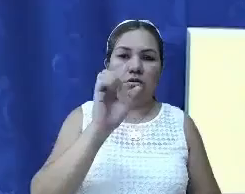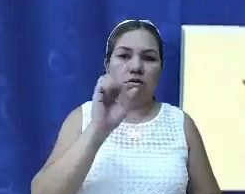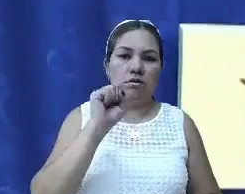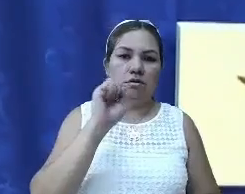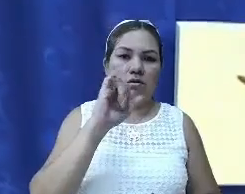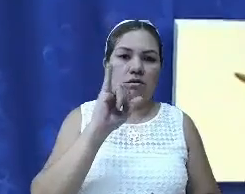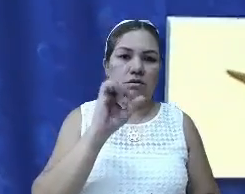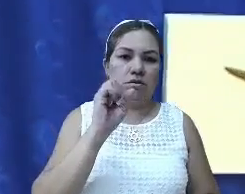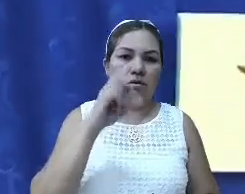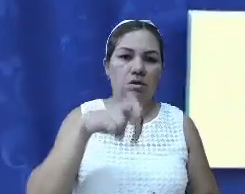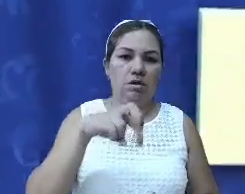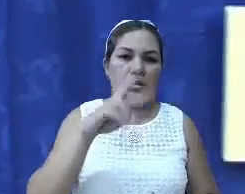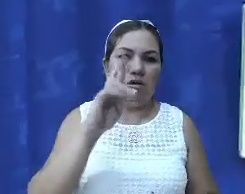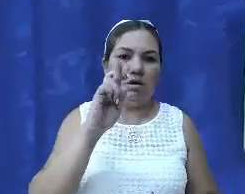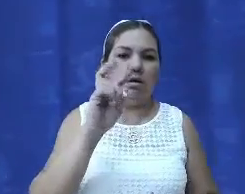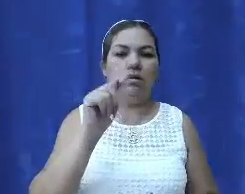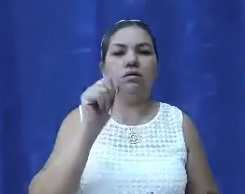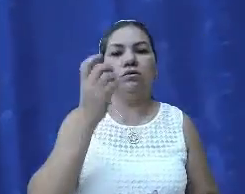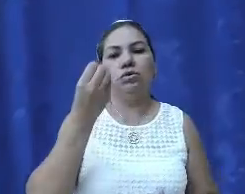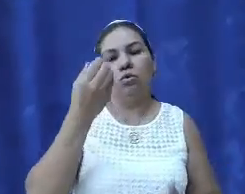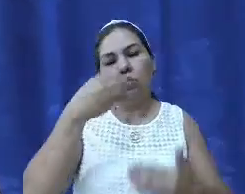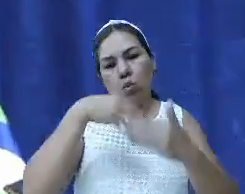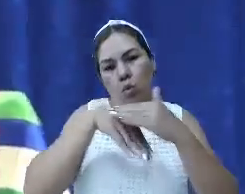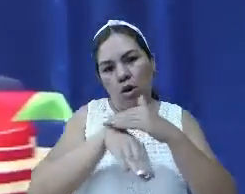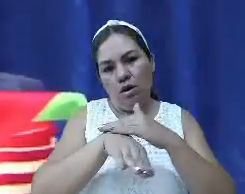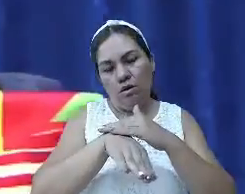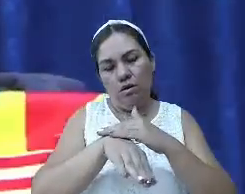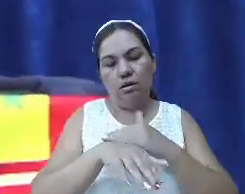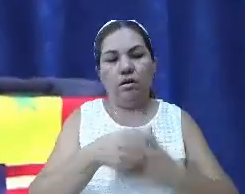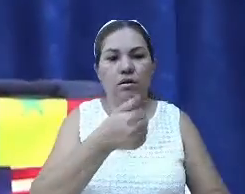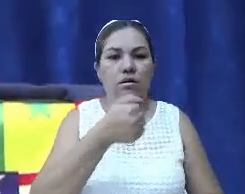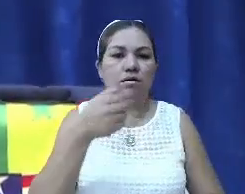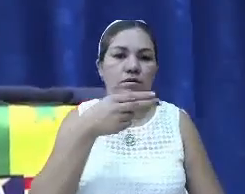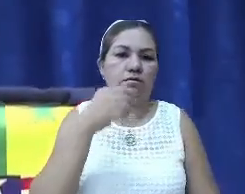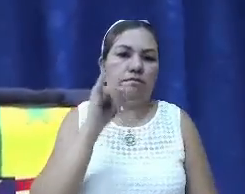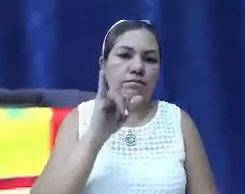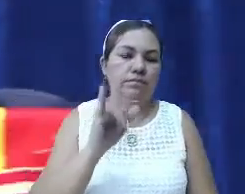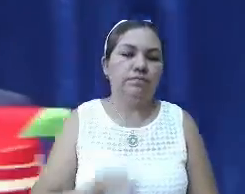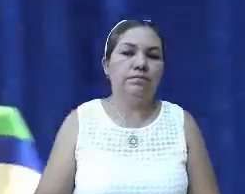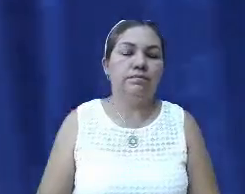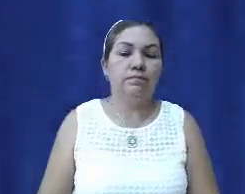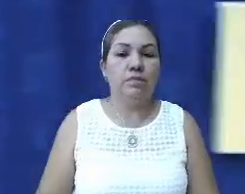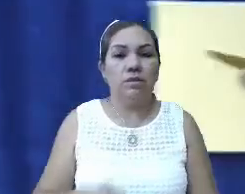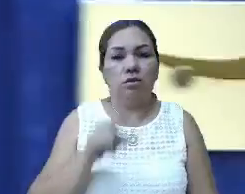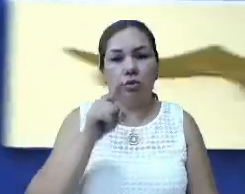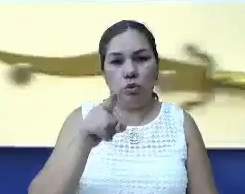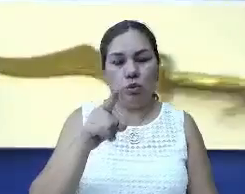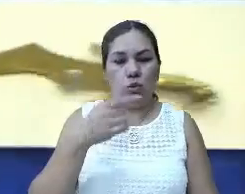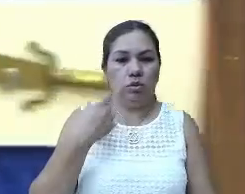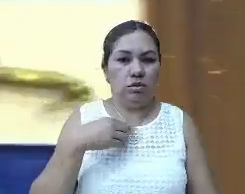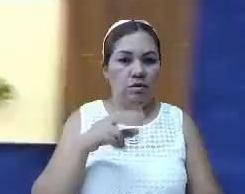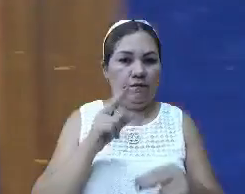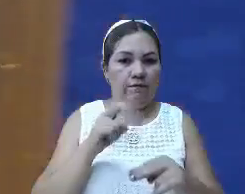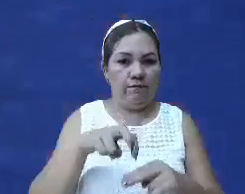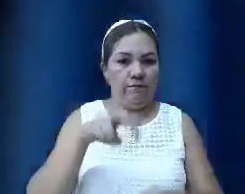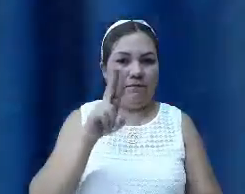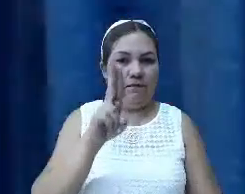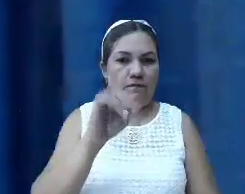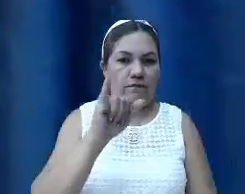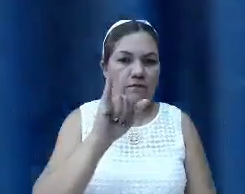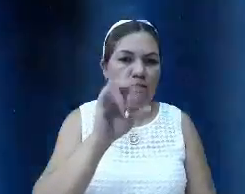ahí. Vengo a profetizarte que tu nivel de discernimiento espiritual a conectarte a esta prédica va a